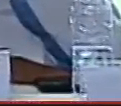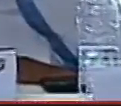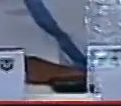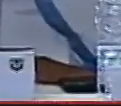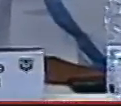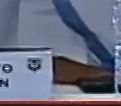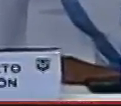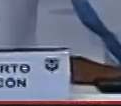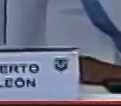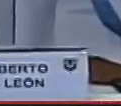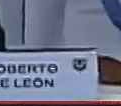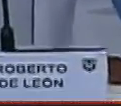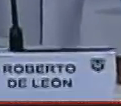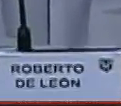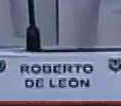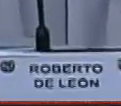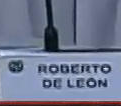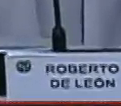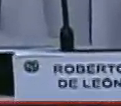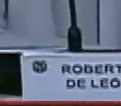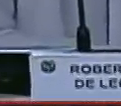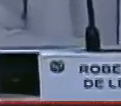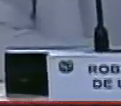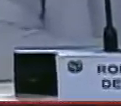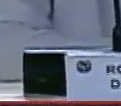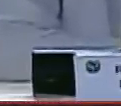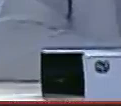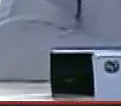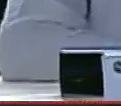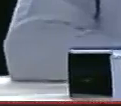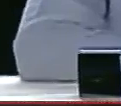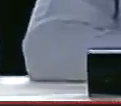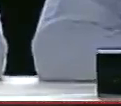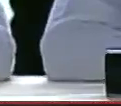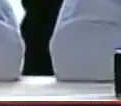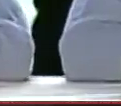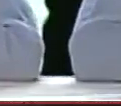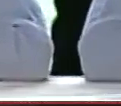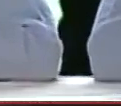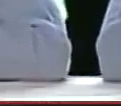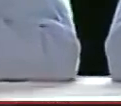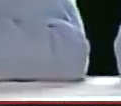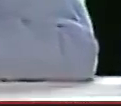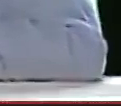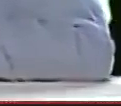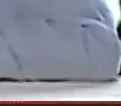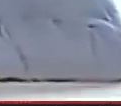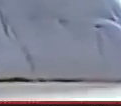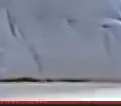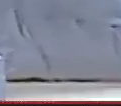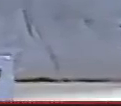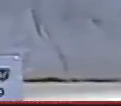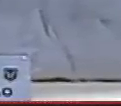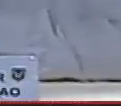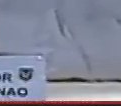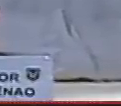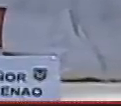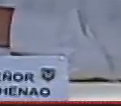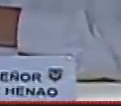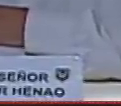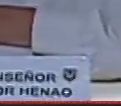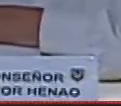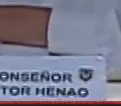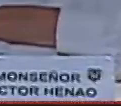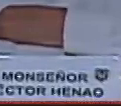Eso también es un desafío importante y creo que aquí los países garantes, el sistema de Naciones Unidas, la Iglesia Católica,